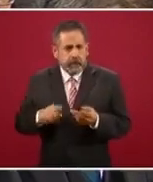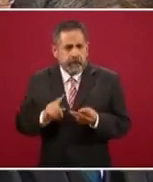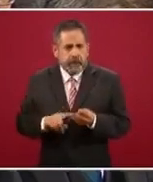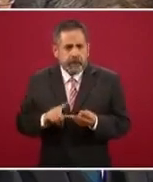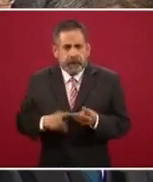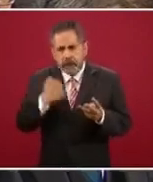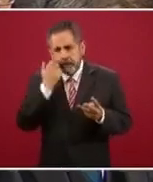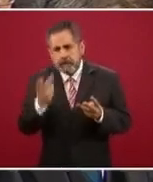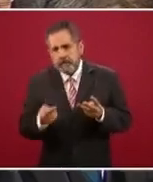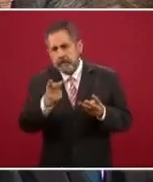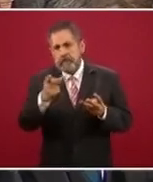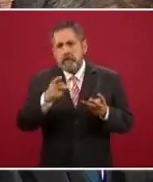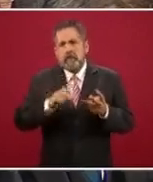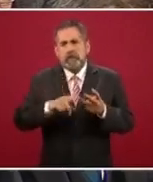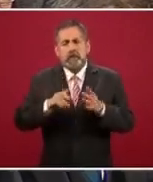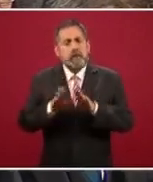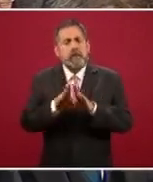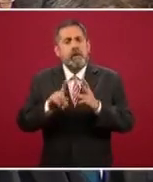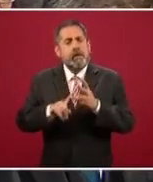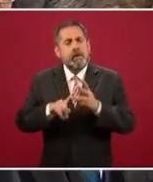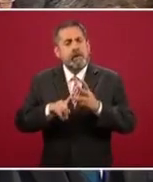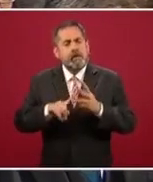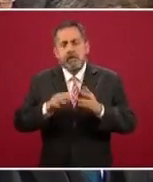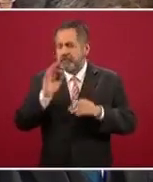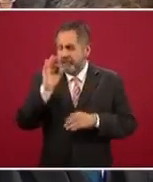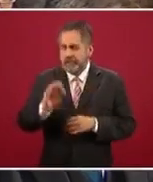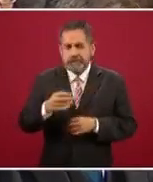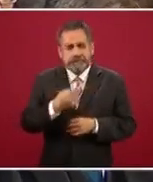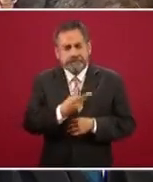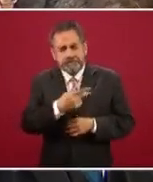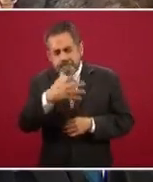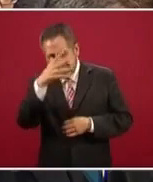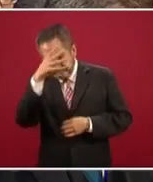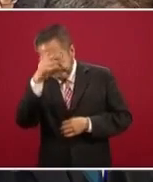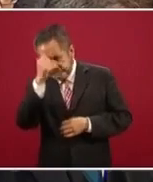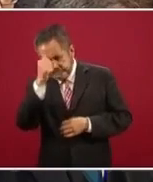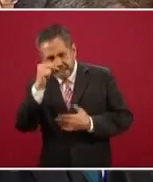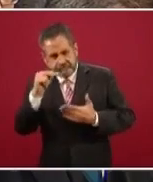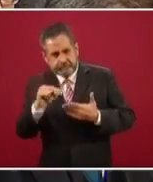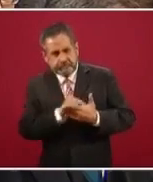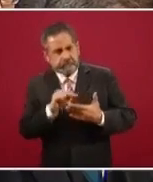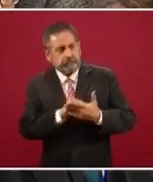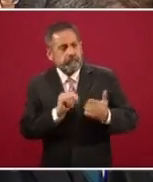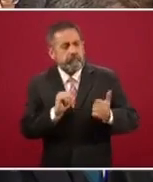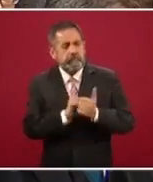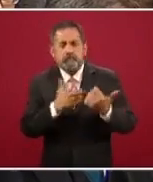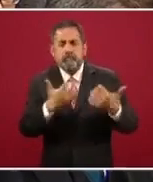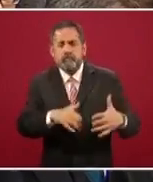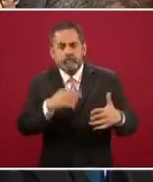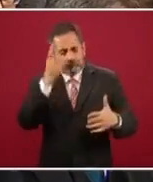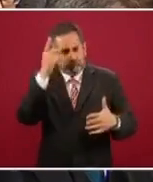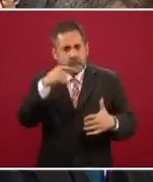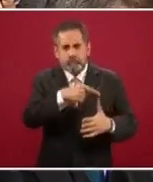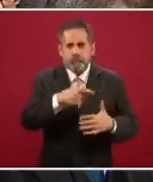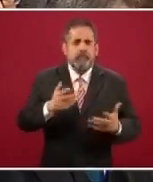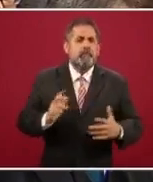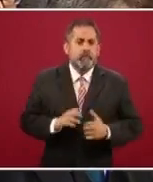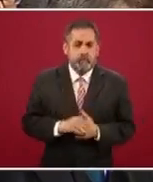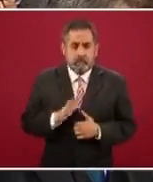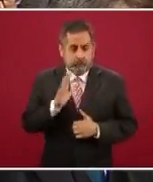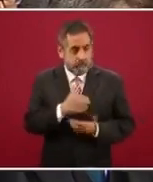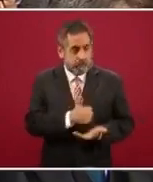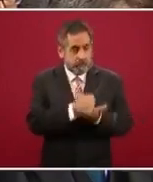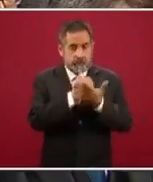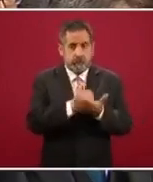quisiera preguntarle, ¿cuál es el acuerdo concreto al que ya se llegó con los empresarios? Ya está lo que va a cooperar